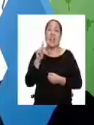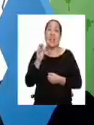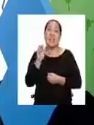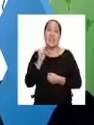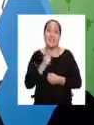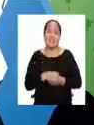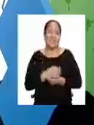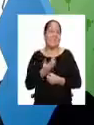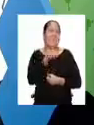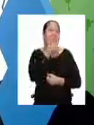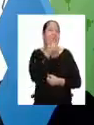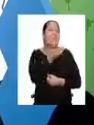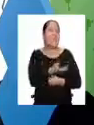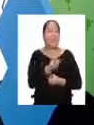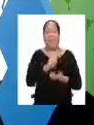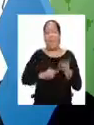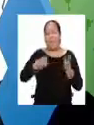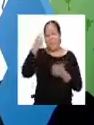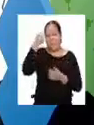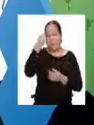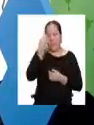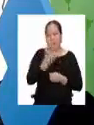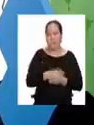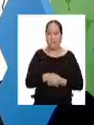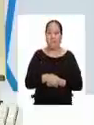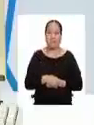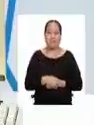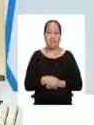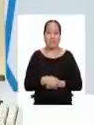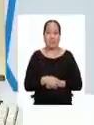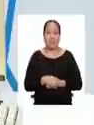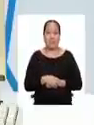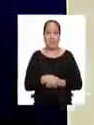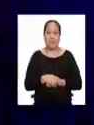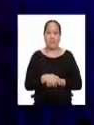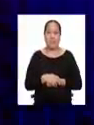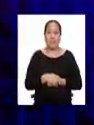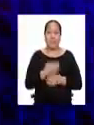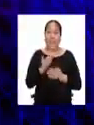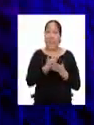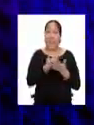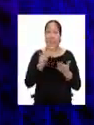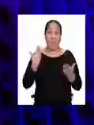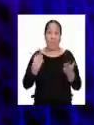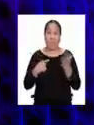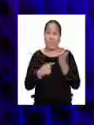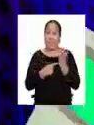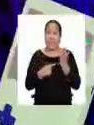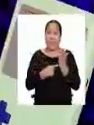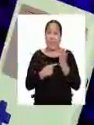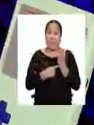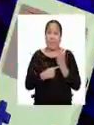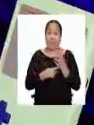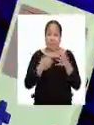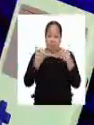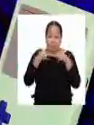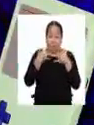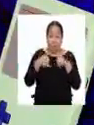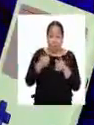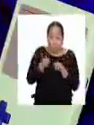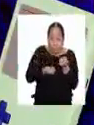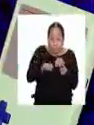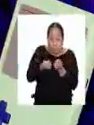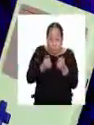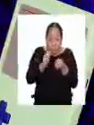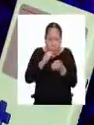estilo sobre Descartes y su genio maligno. Por supuesto. Mucho antes de que la tecnología, los videojuegos y la